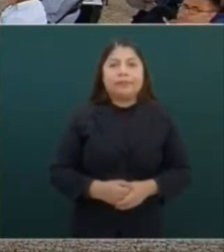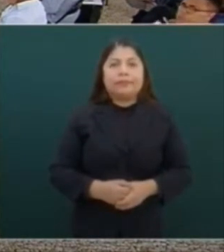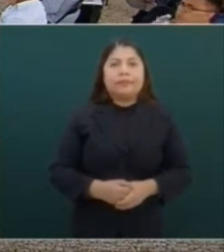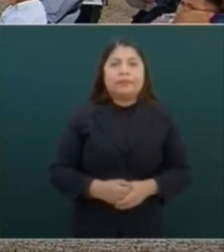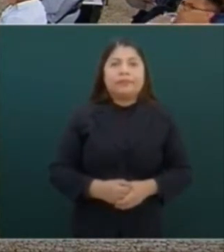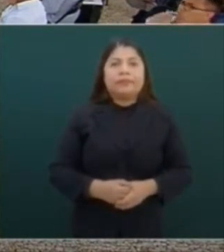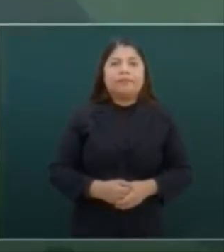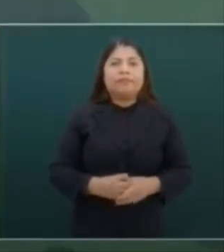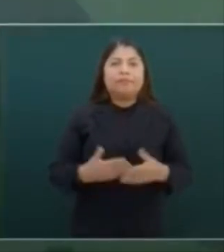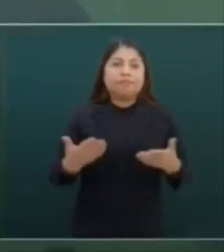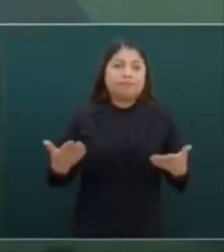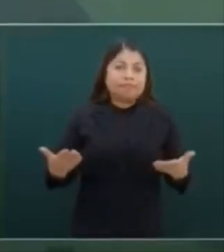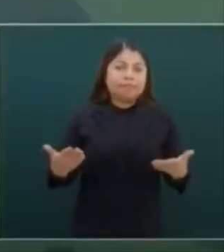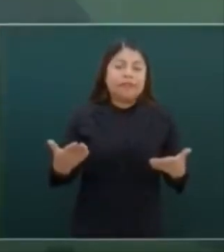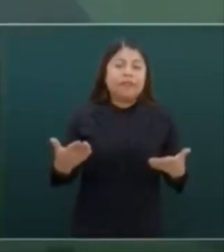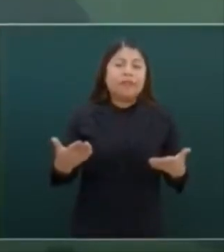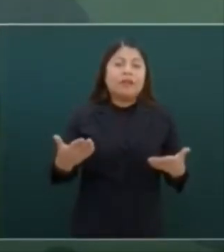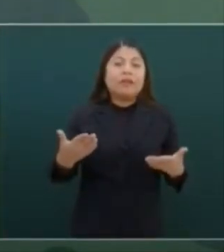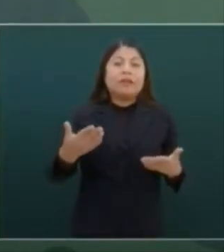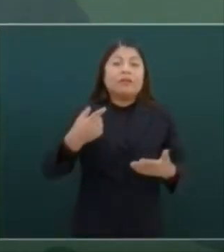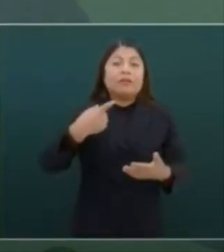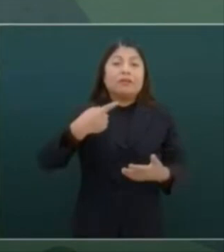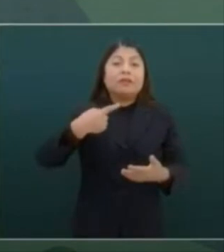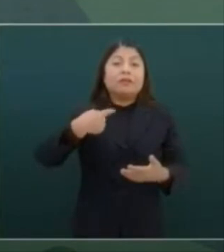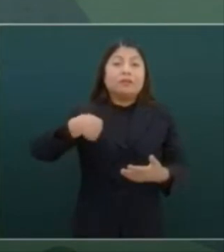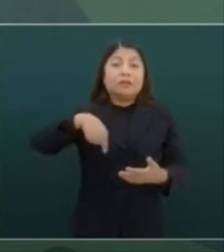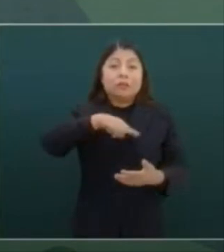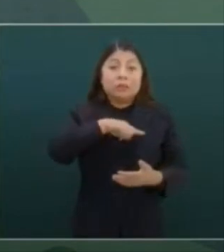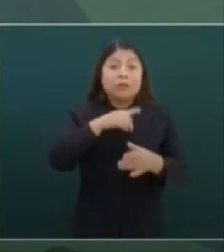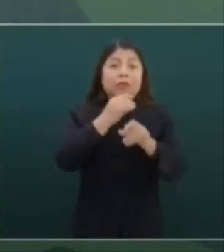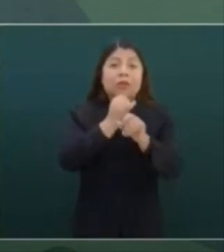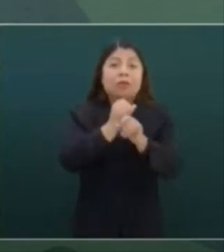nos va a dar tiempo de informar